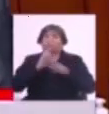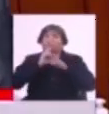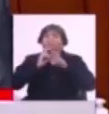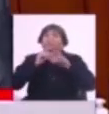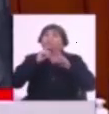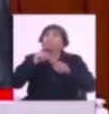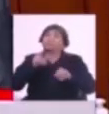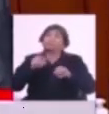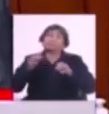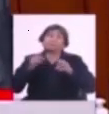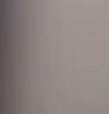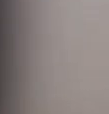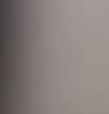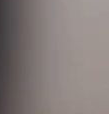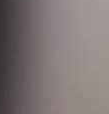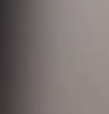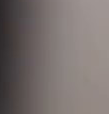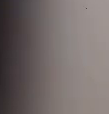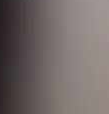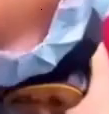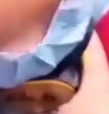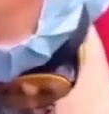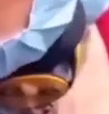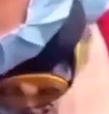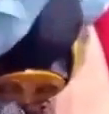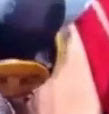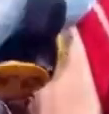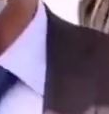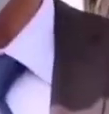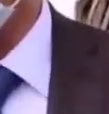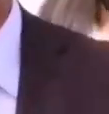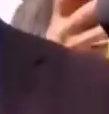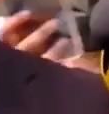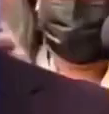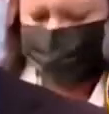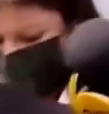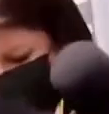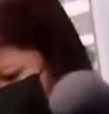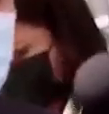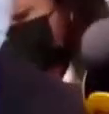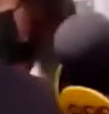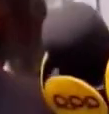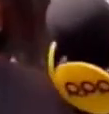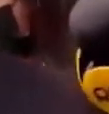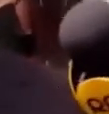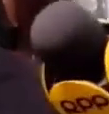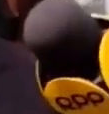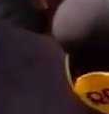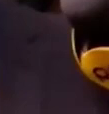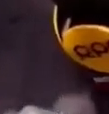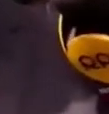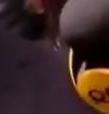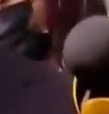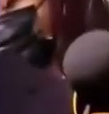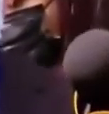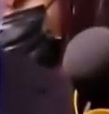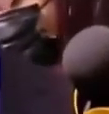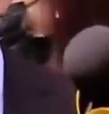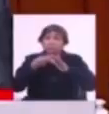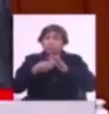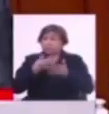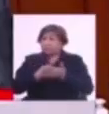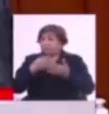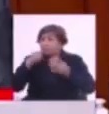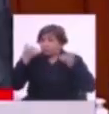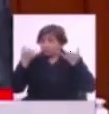siendo titular de una cartera hay que salir y pechar a la injusticia. Esto no es cuestión de comunicaciones, esto no es